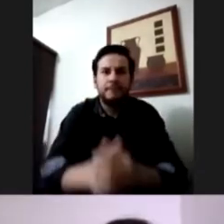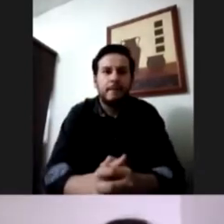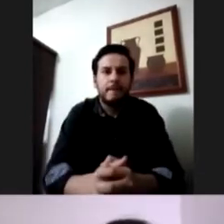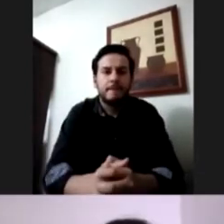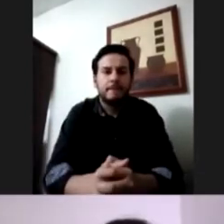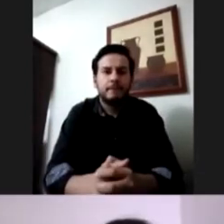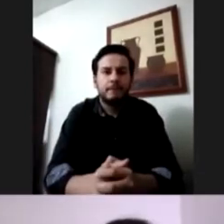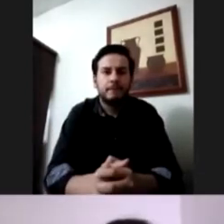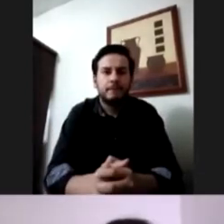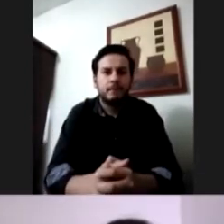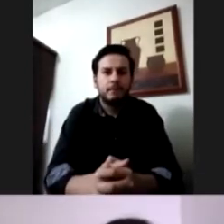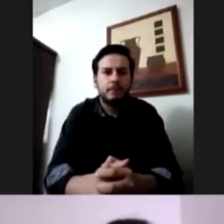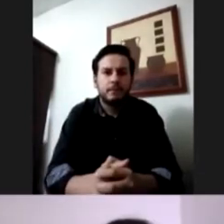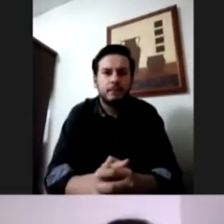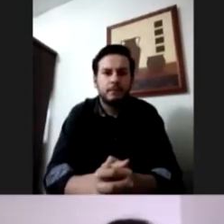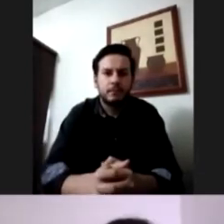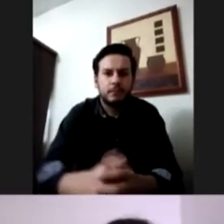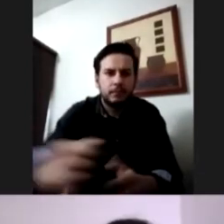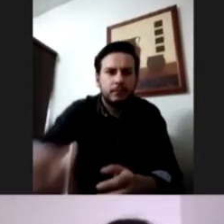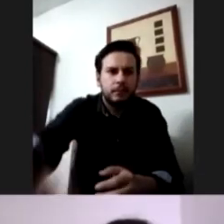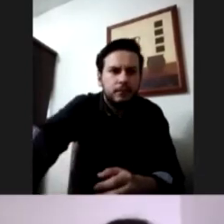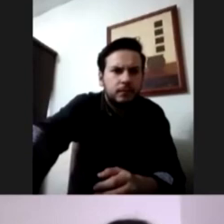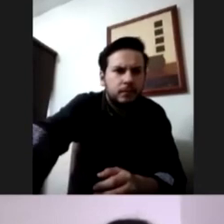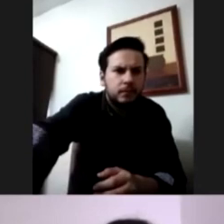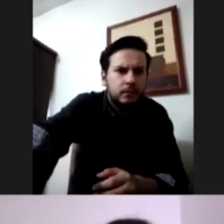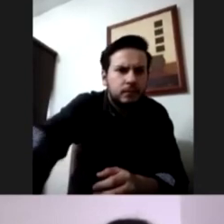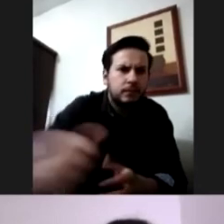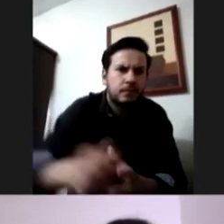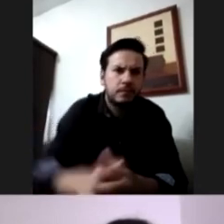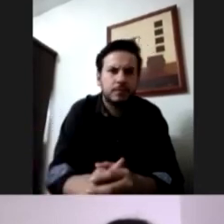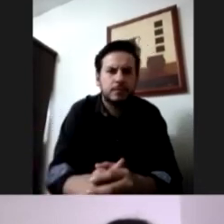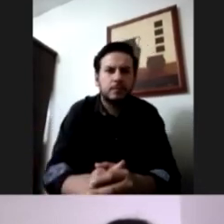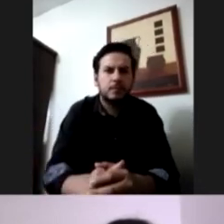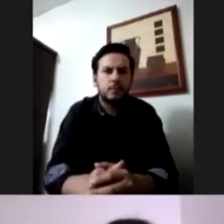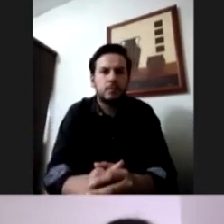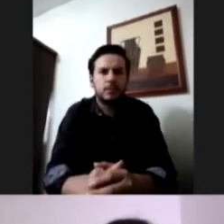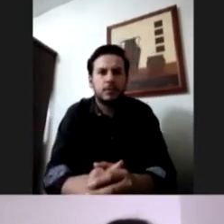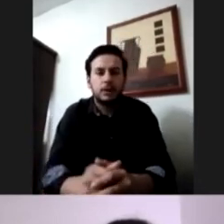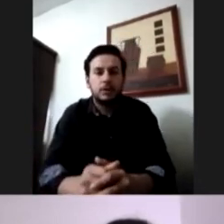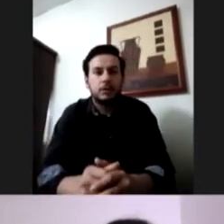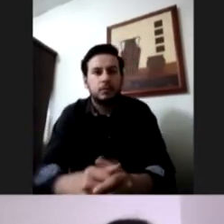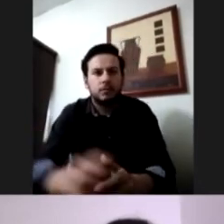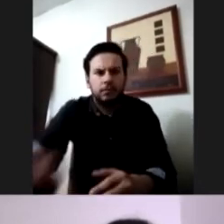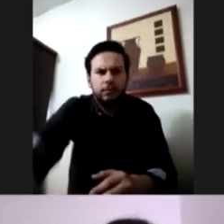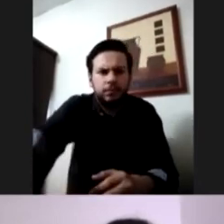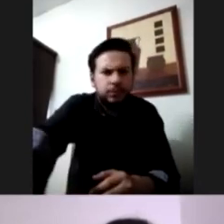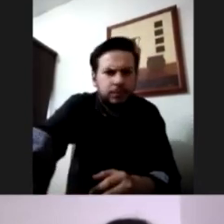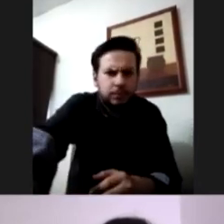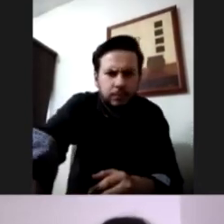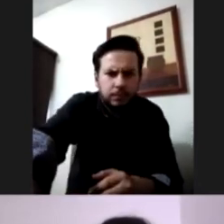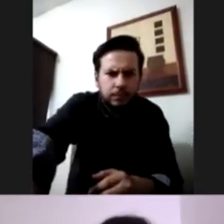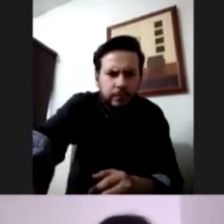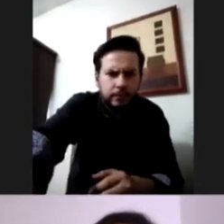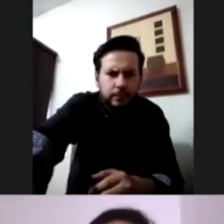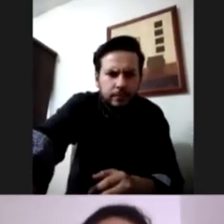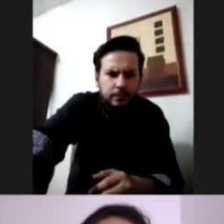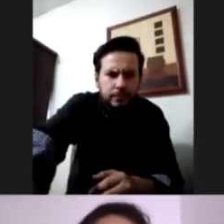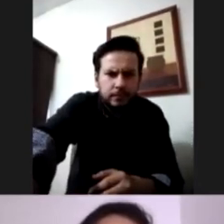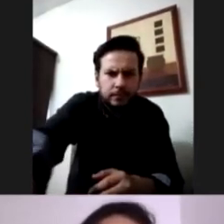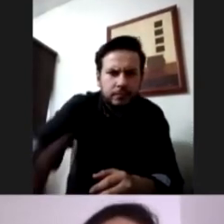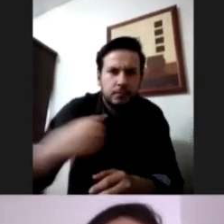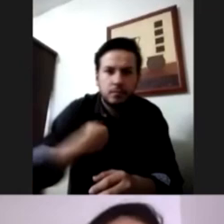Muchas gracias, Daniel. Buenas tardes a todas, a todos. Muchas gracias a CIPINA por